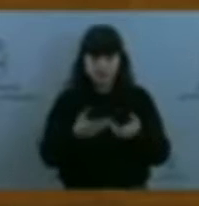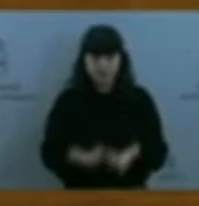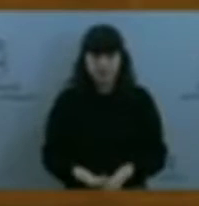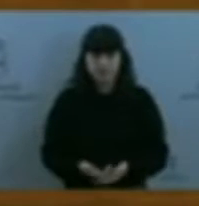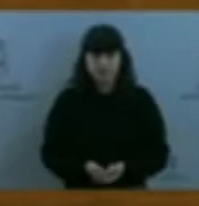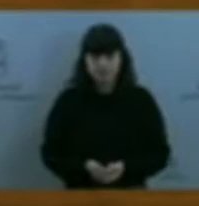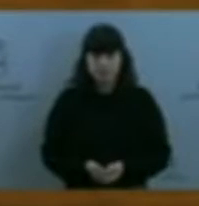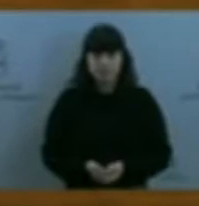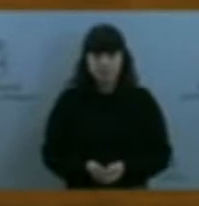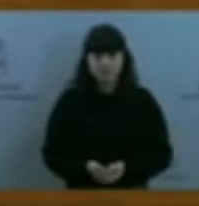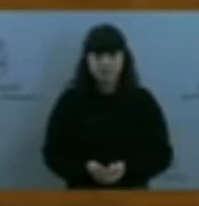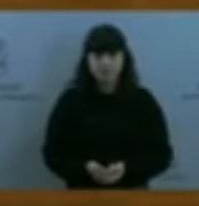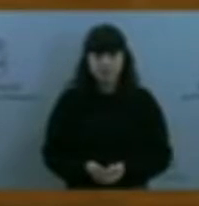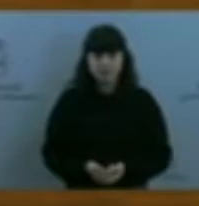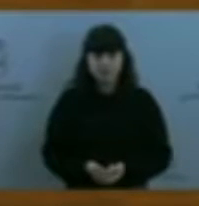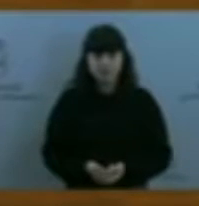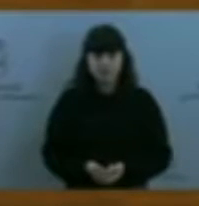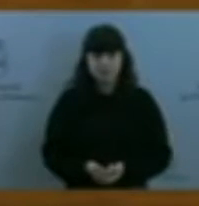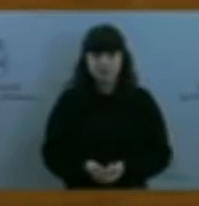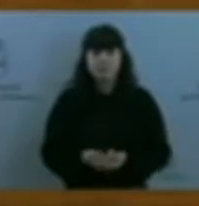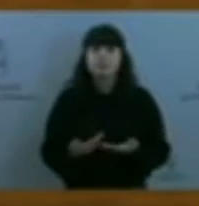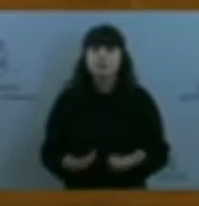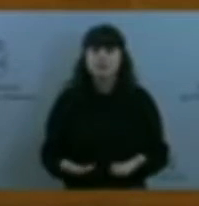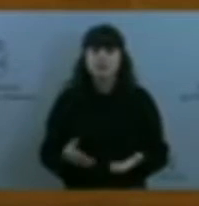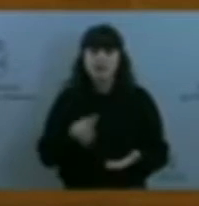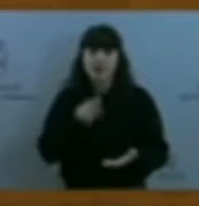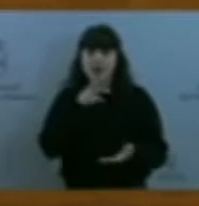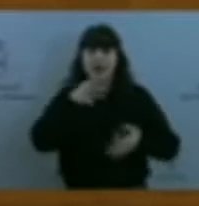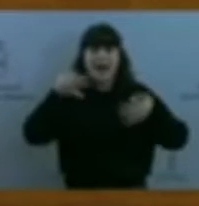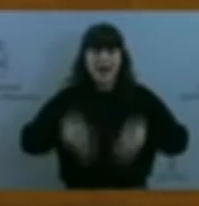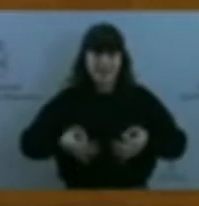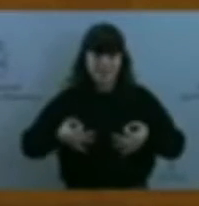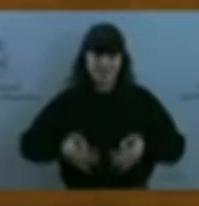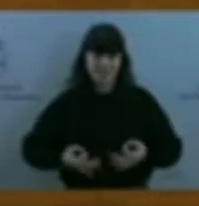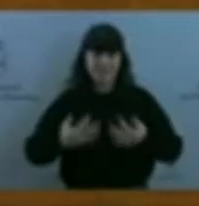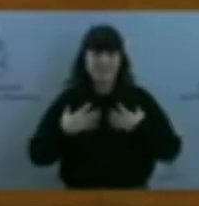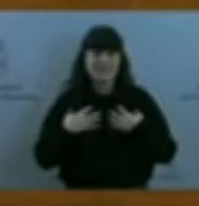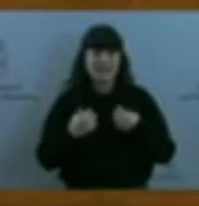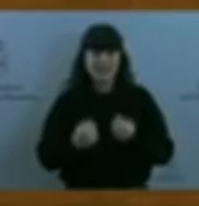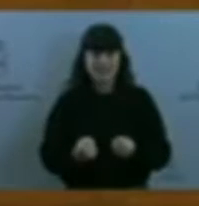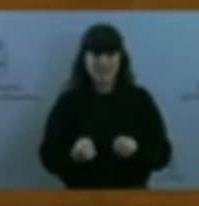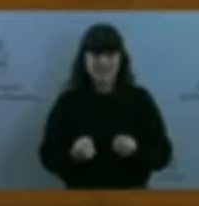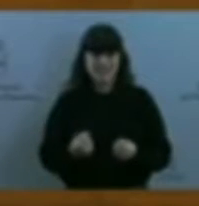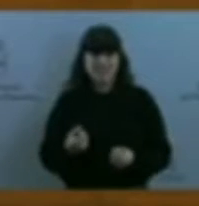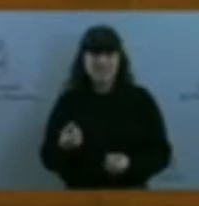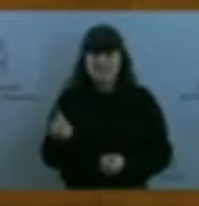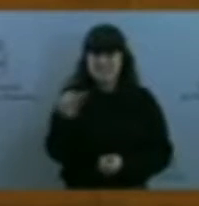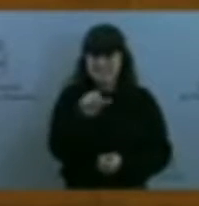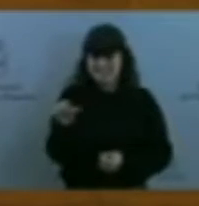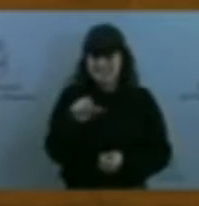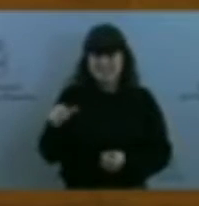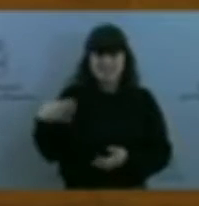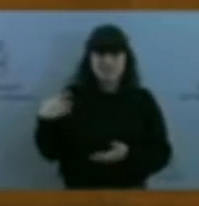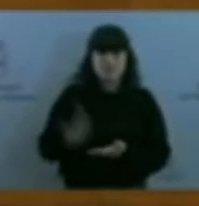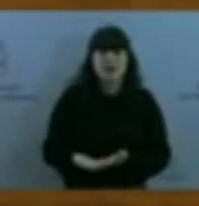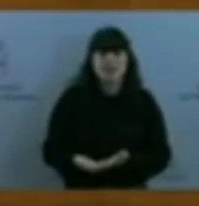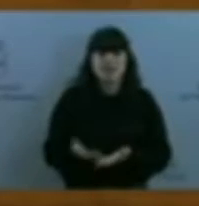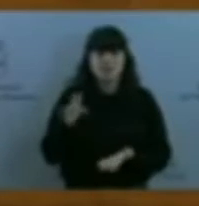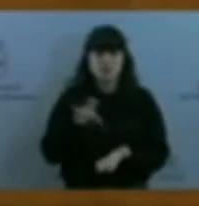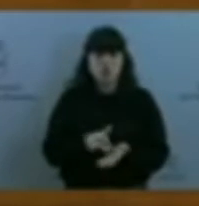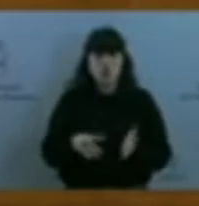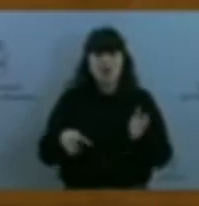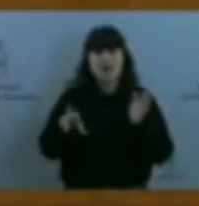vamos es a lo de las garantías. Y han pasado ya unas semanas desde la aplicación del decreto de garantías sanitarias, así lo